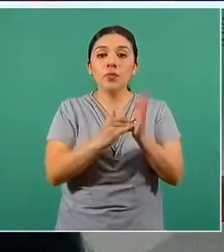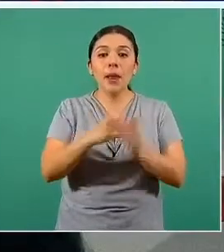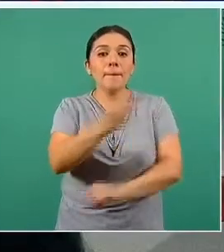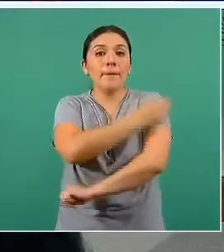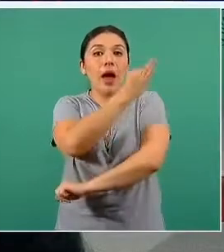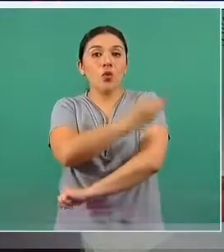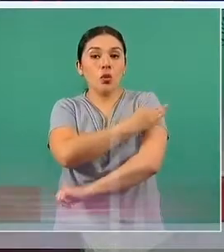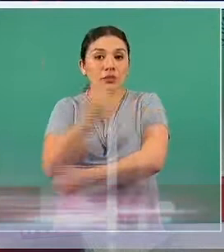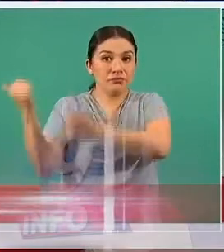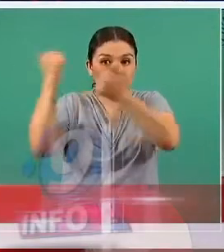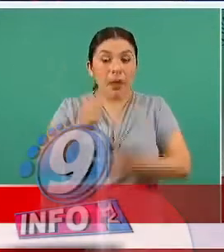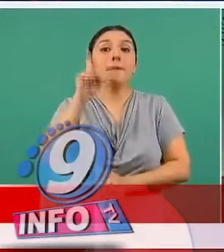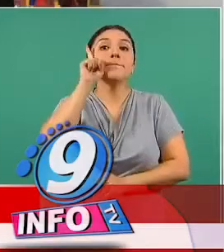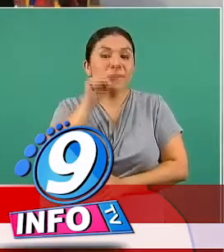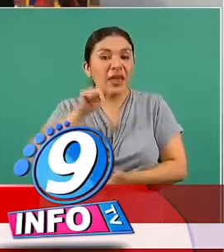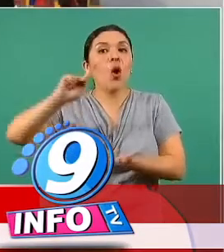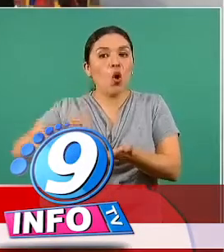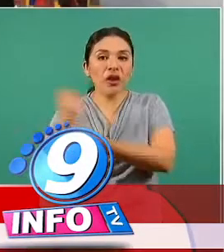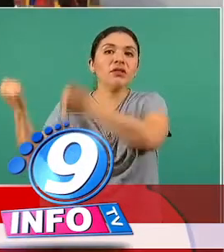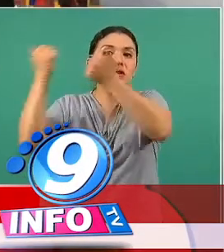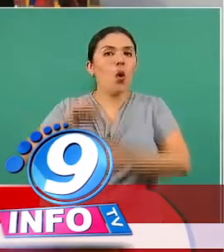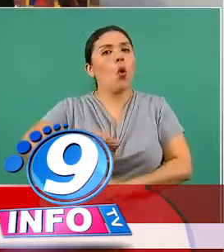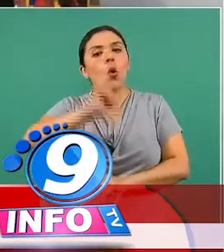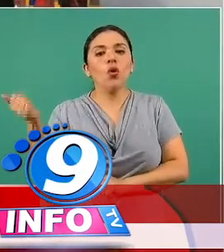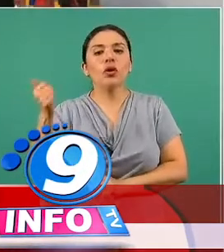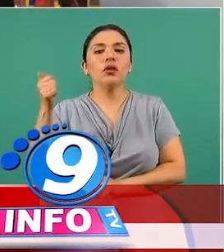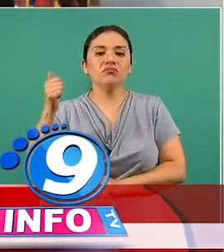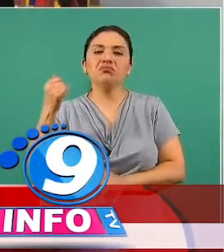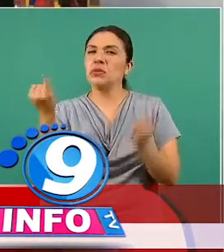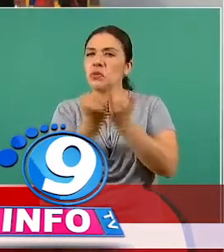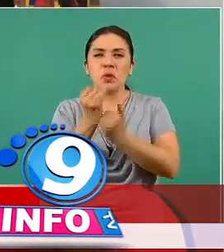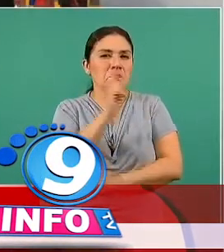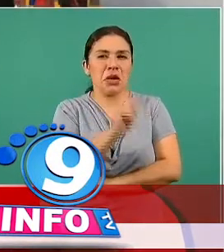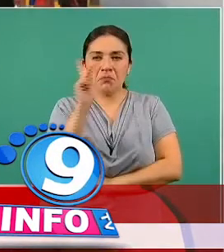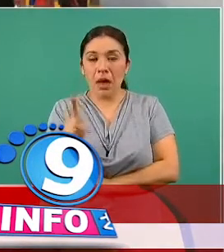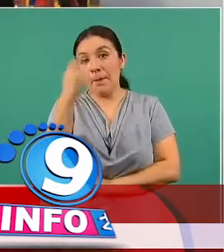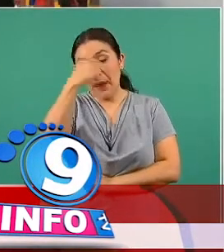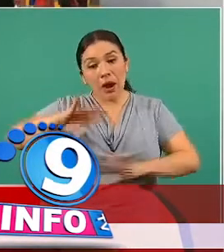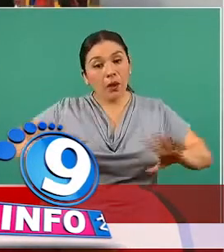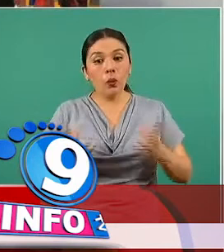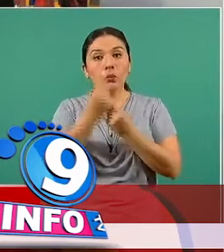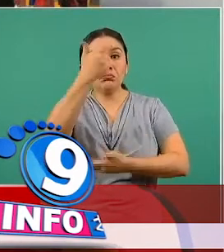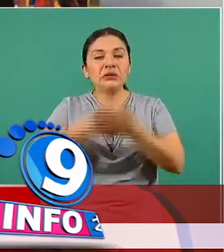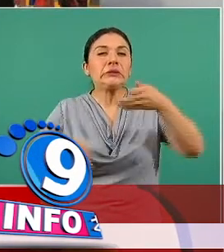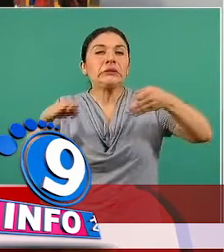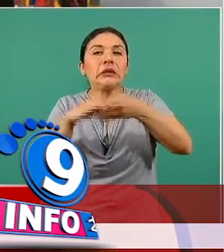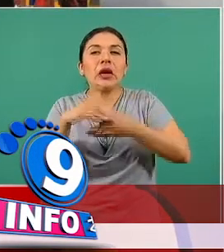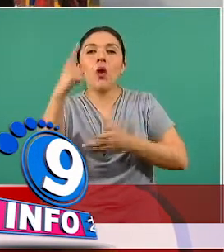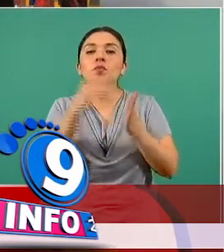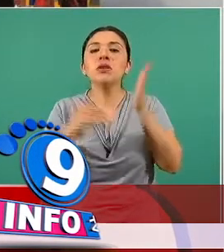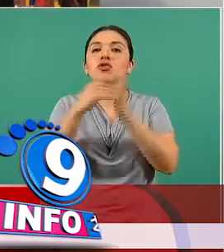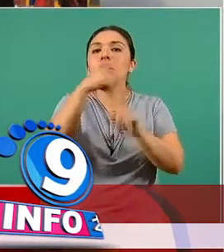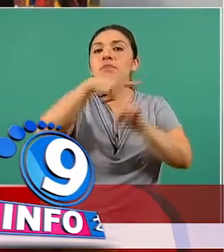de vacuna. Mañana tendremos un embarque de tamaño semejante para sumar casi 1,5 millones de